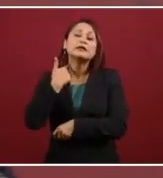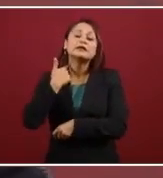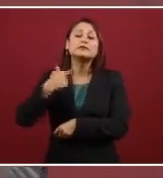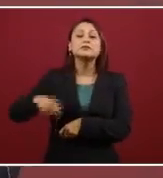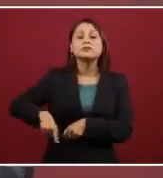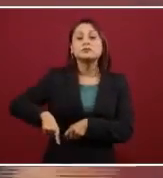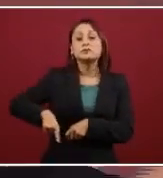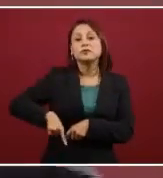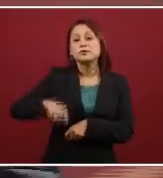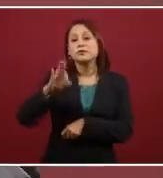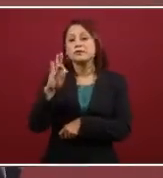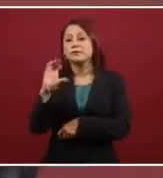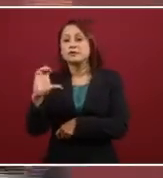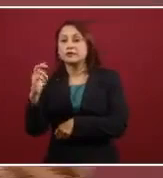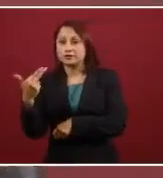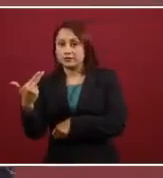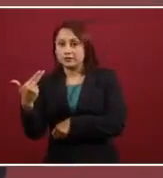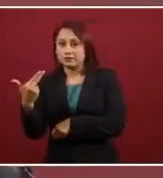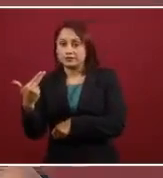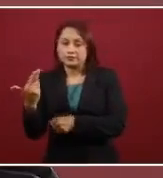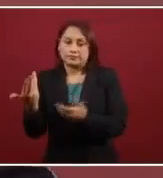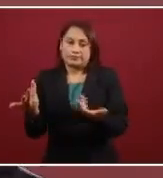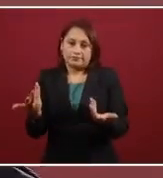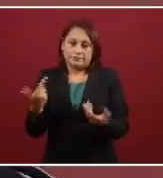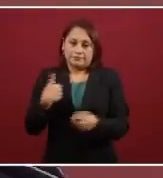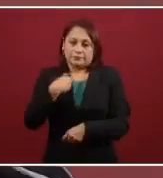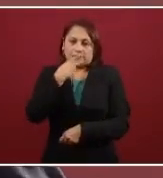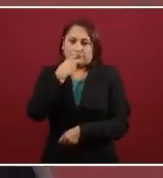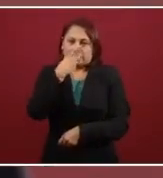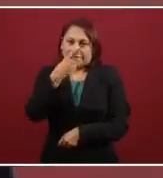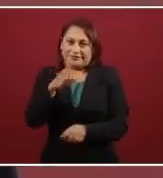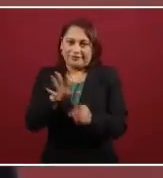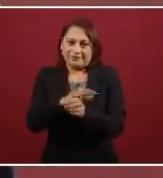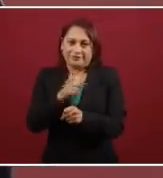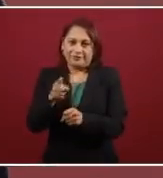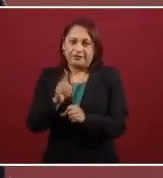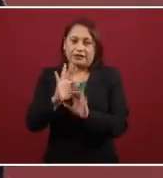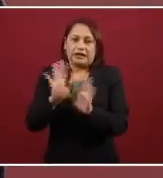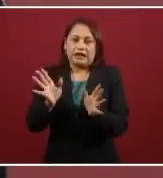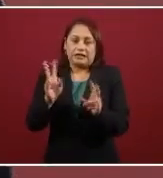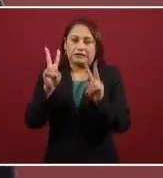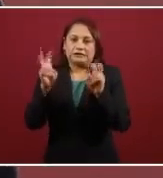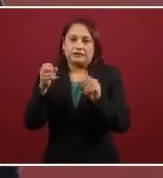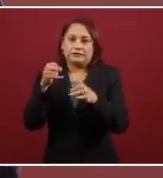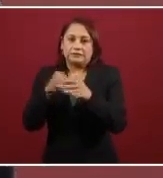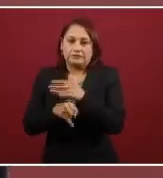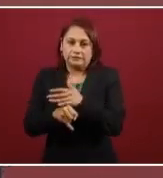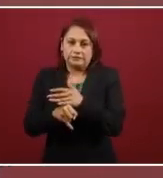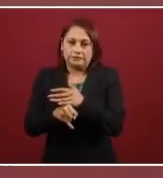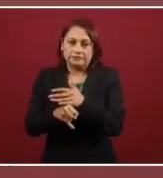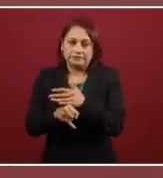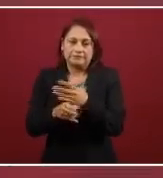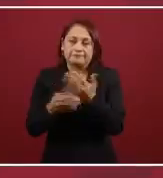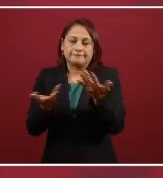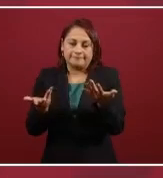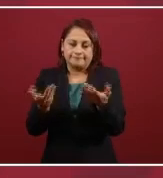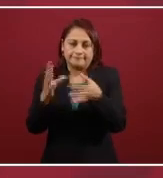porque si ya estamos metidos en estas honduras, vamos a hablar con